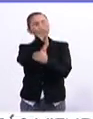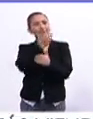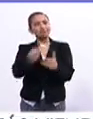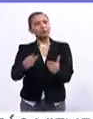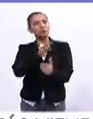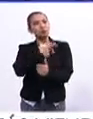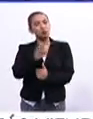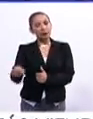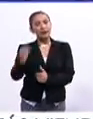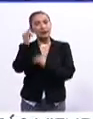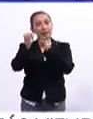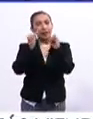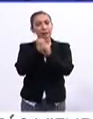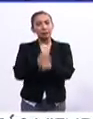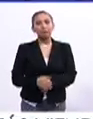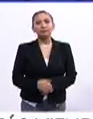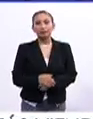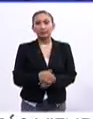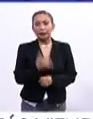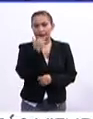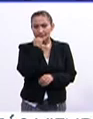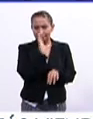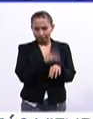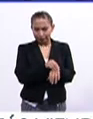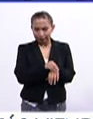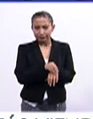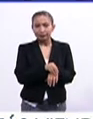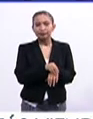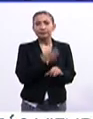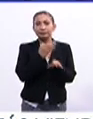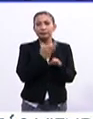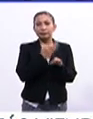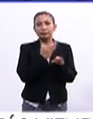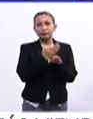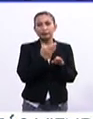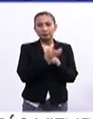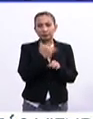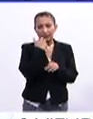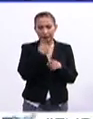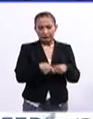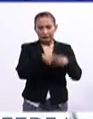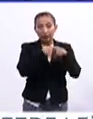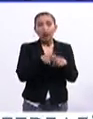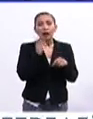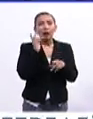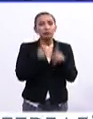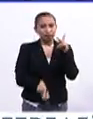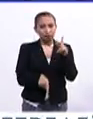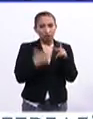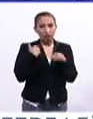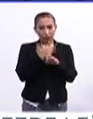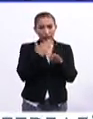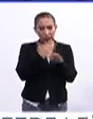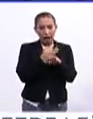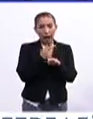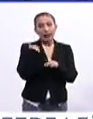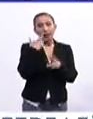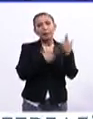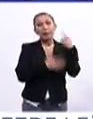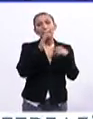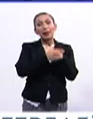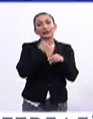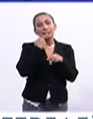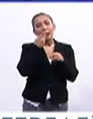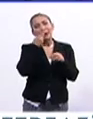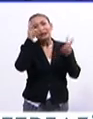y capacidades a nivel internacional. Vamos a hacer, si nos lo permites, disculpa que te interrumpa, una breve pausa que tenemos que ir forzosamente y regresamos para